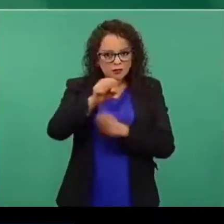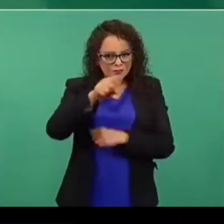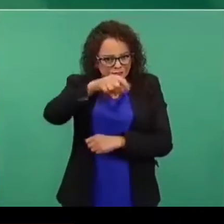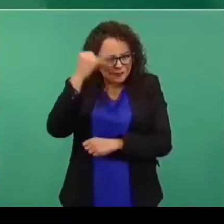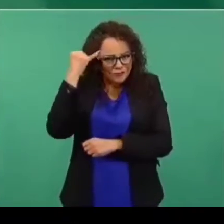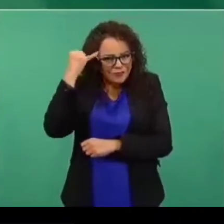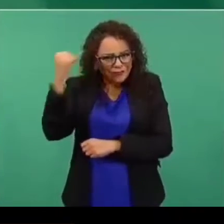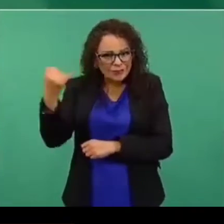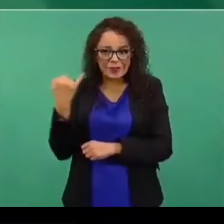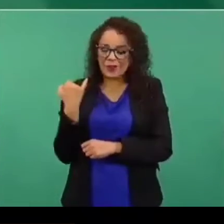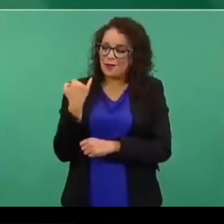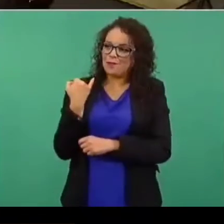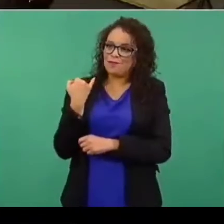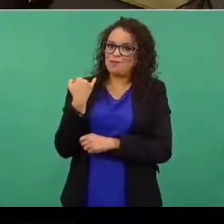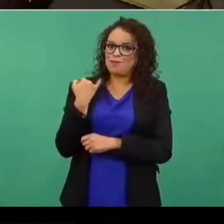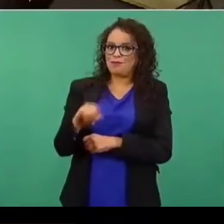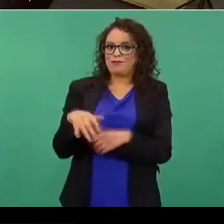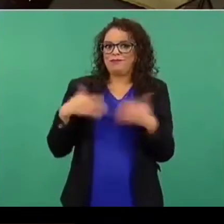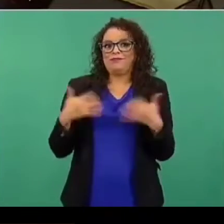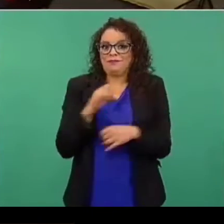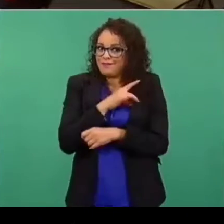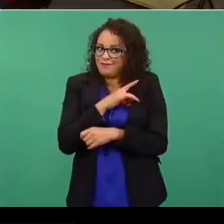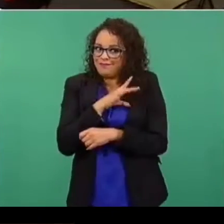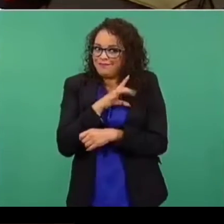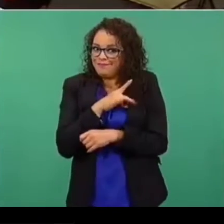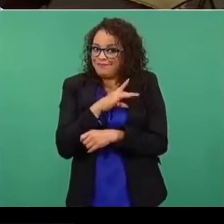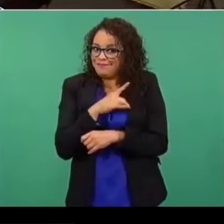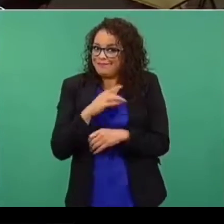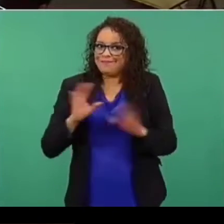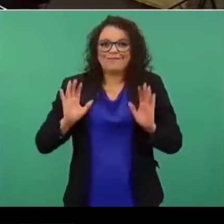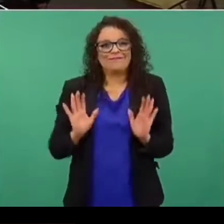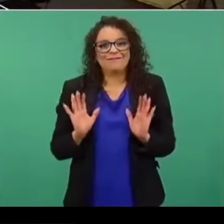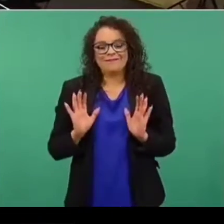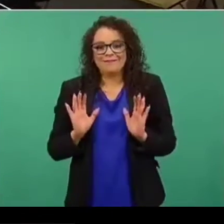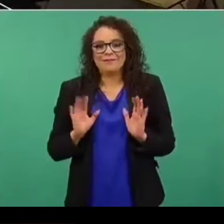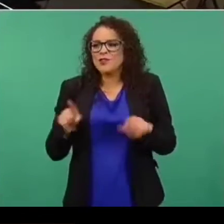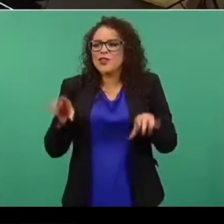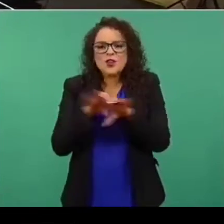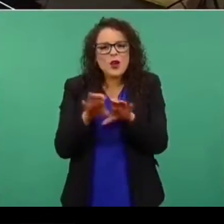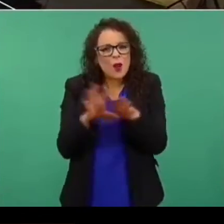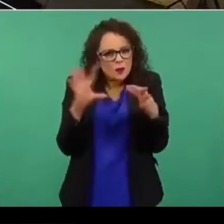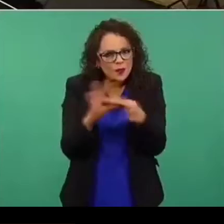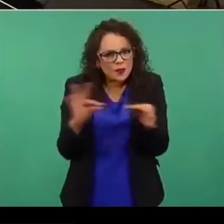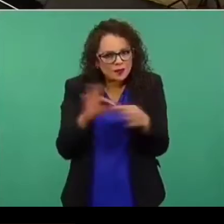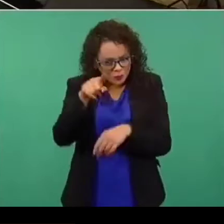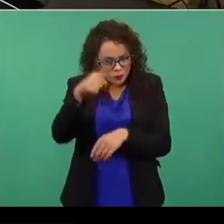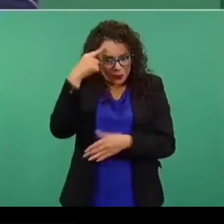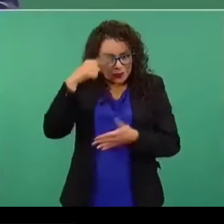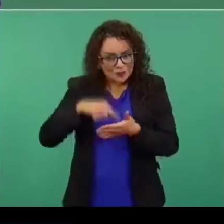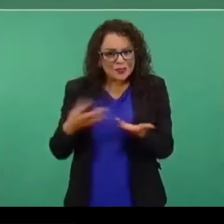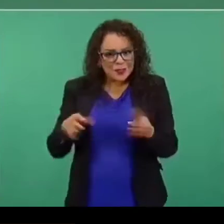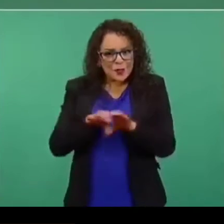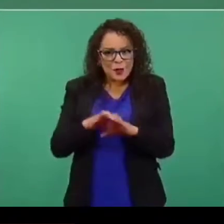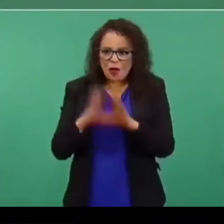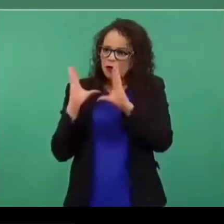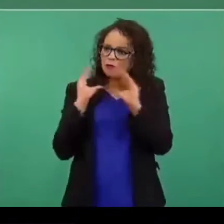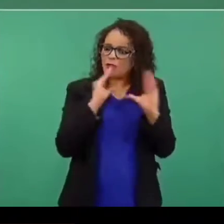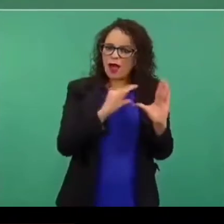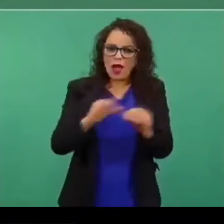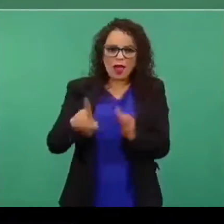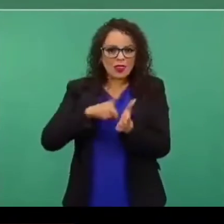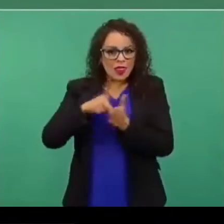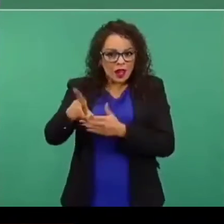Ay, nanita. Entonces, ni modo, ¿cómo explica Krill dando derecho constitucional?